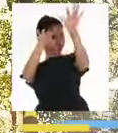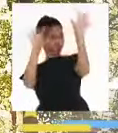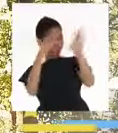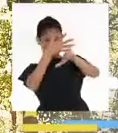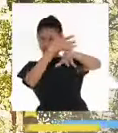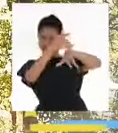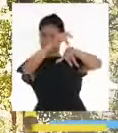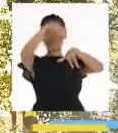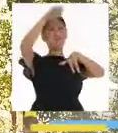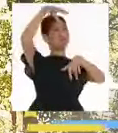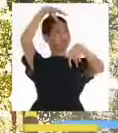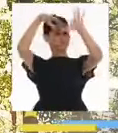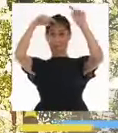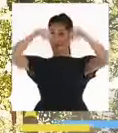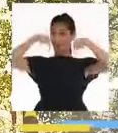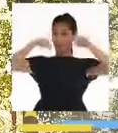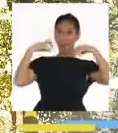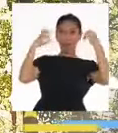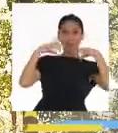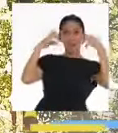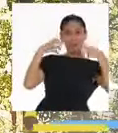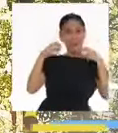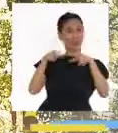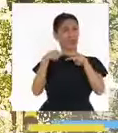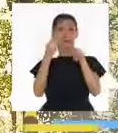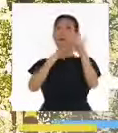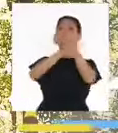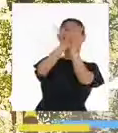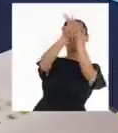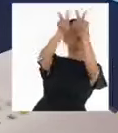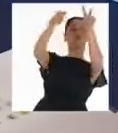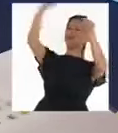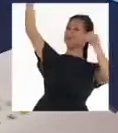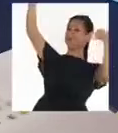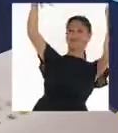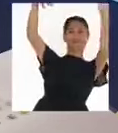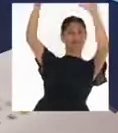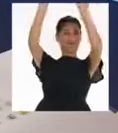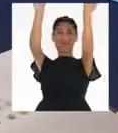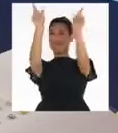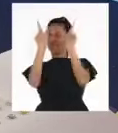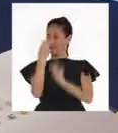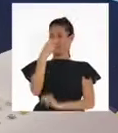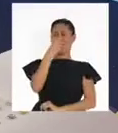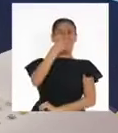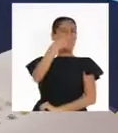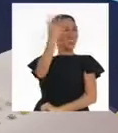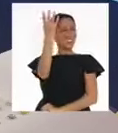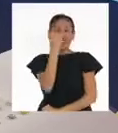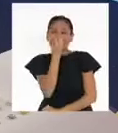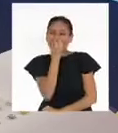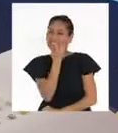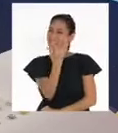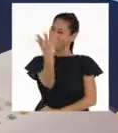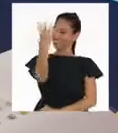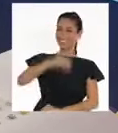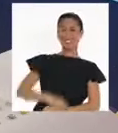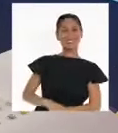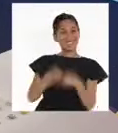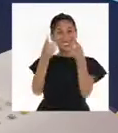aquí en la sierra parece que las estrellas estuvieran más cerca. Ay, guau, qué bonito es